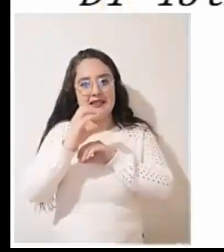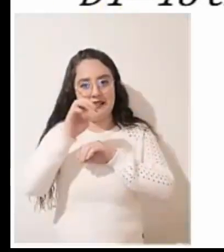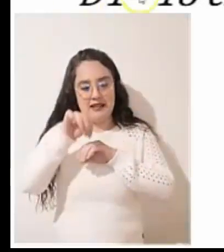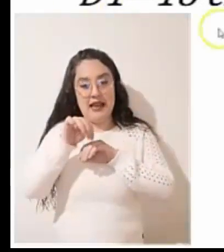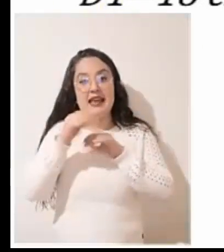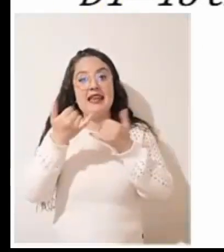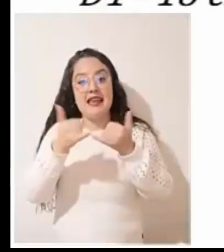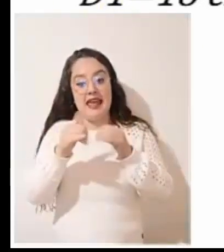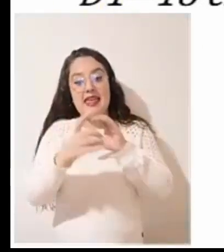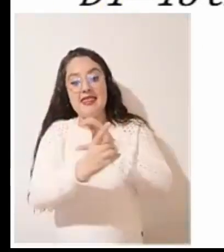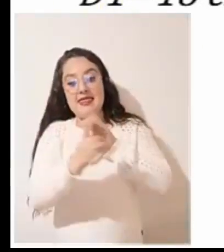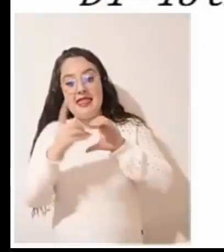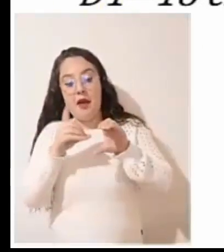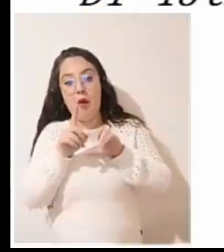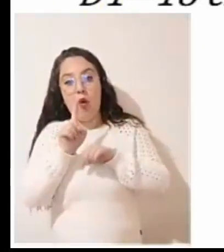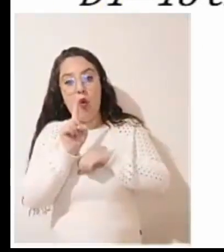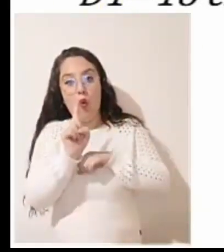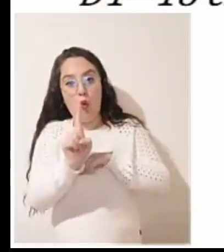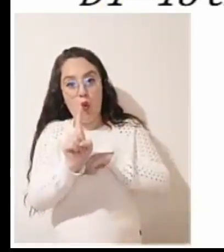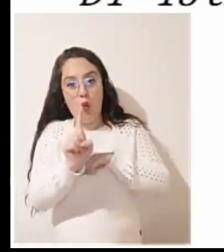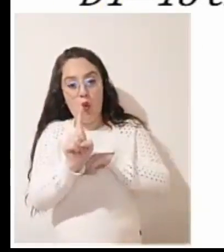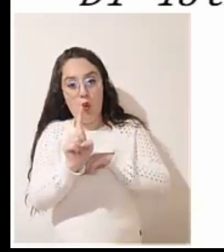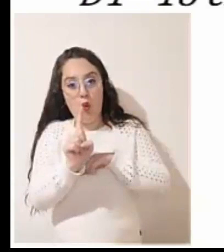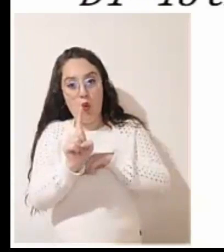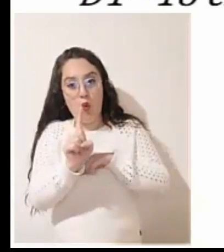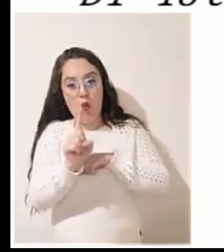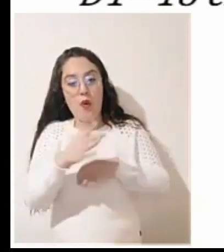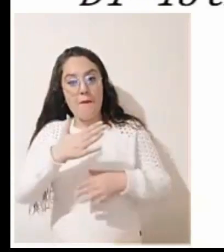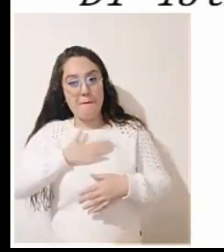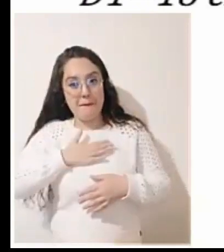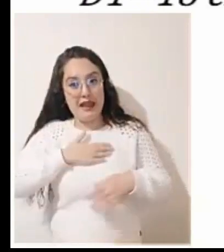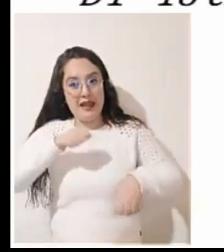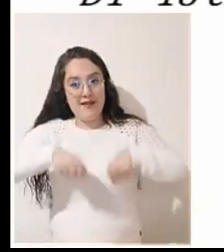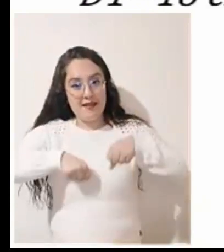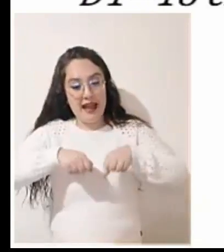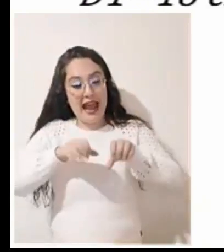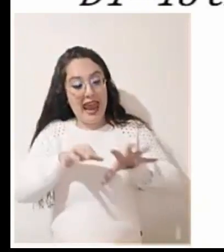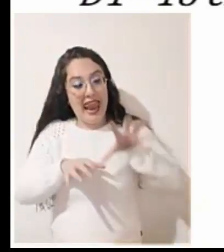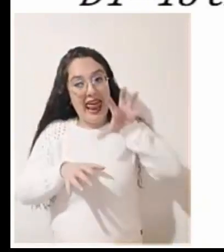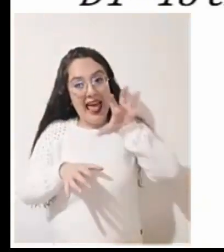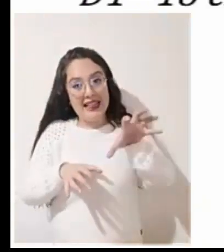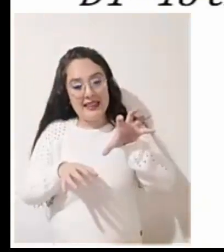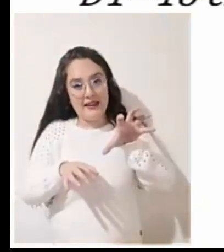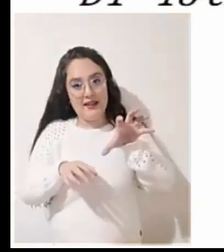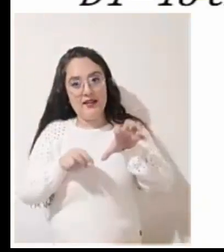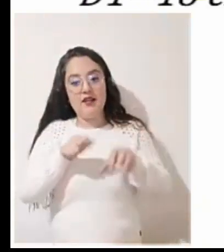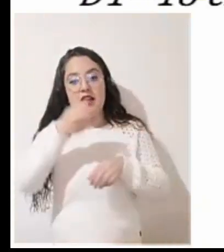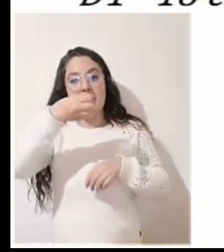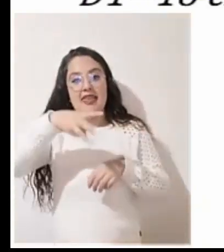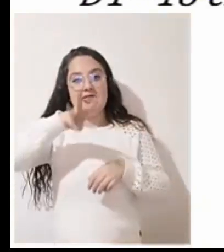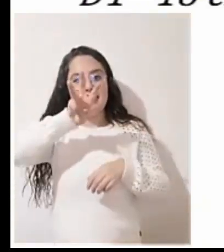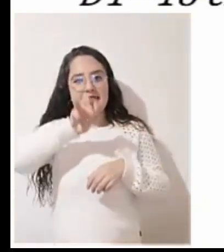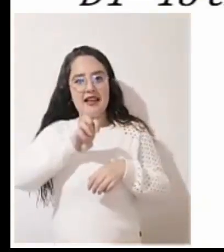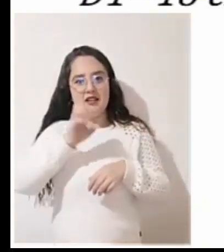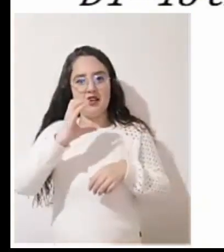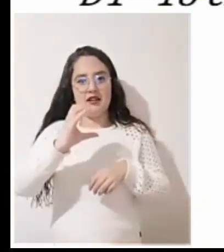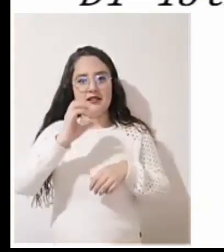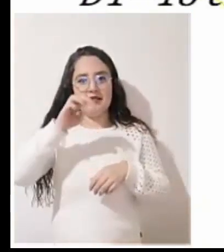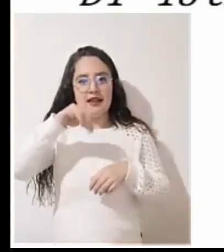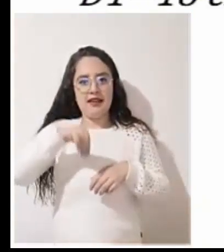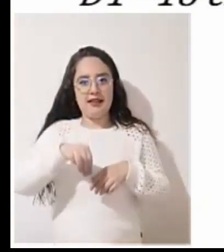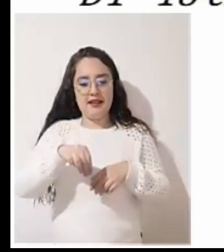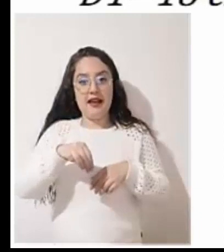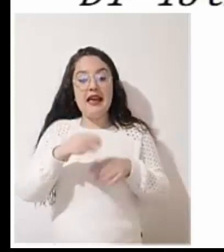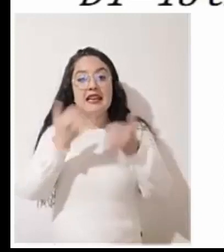centímetros y que el diámetro 1, es decir, el diámetro de mi piñón grande, eran 18